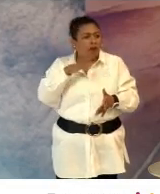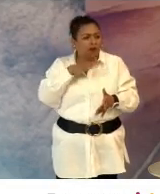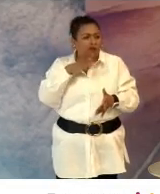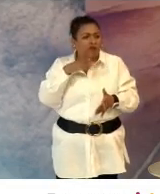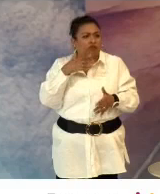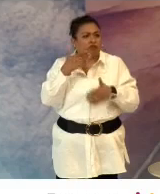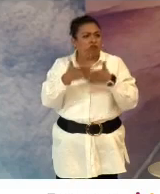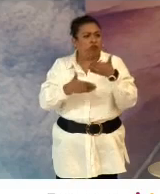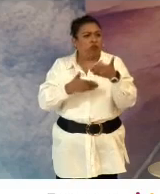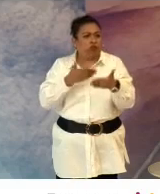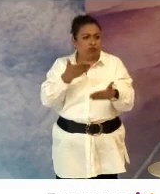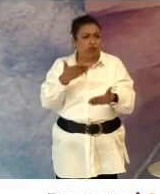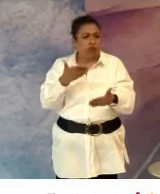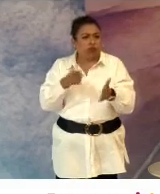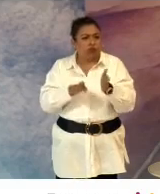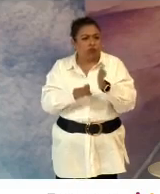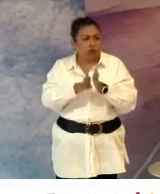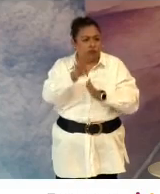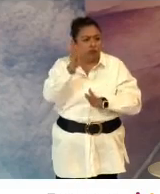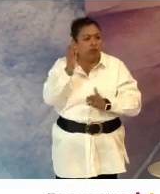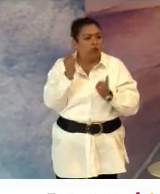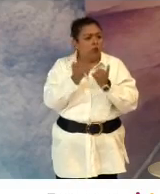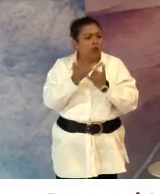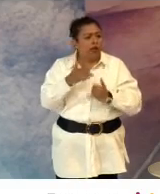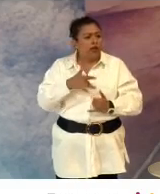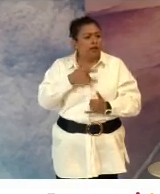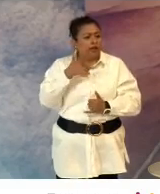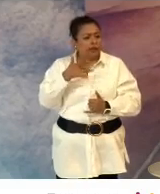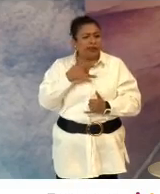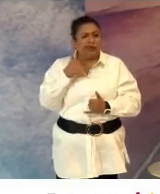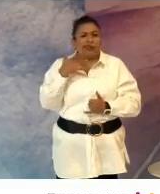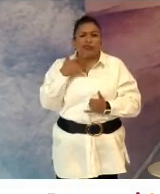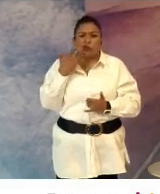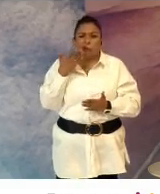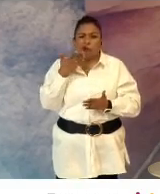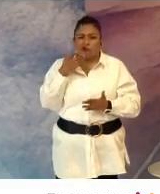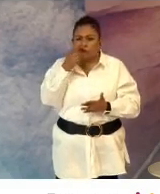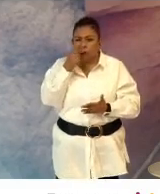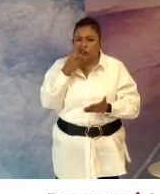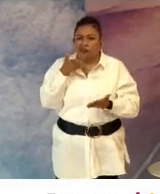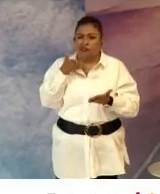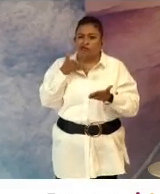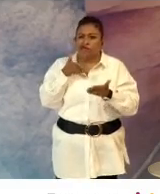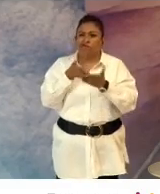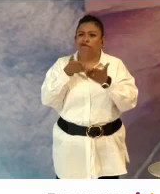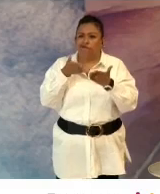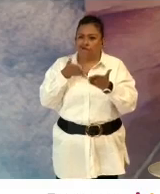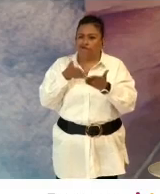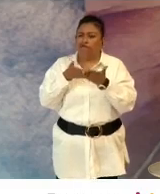gran progreso y también un sentido de estar atorados.